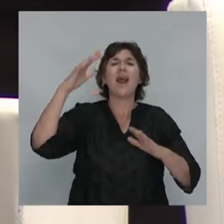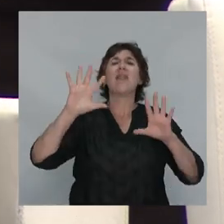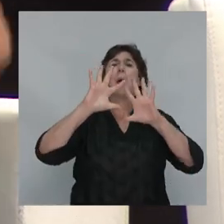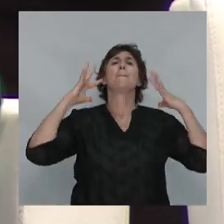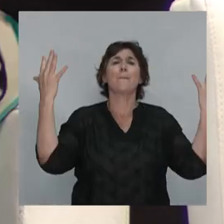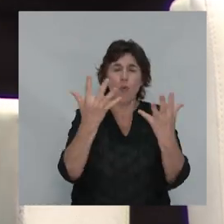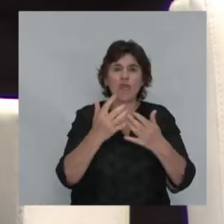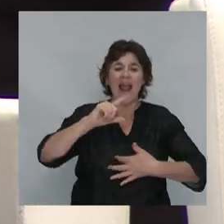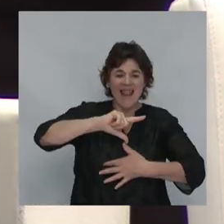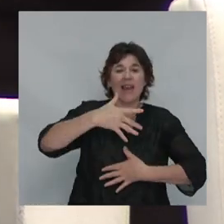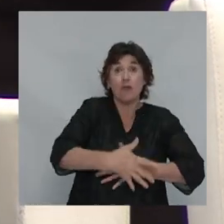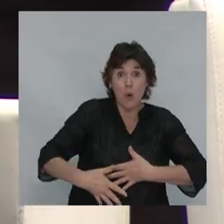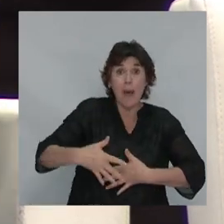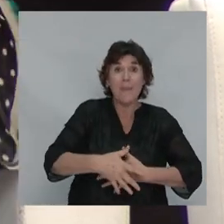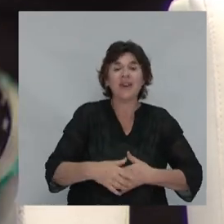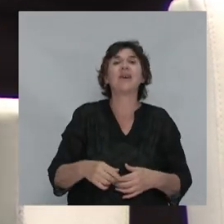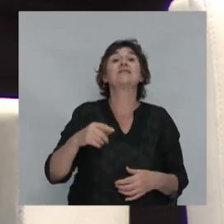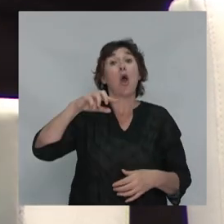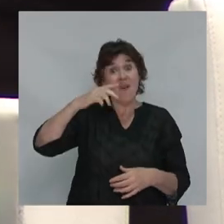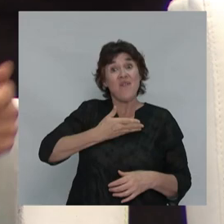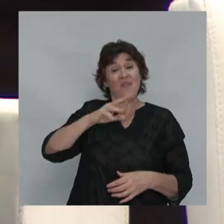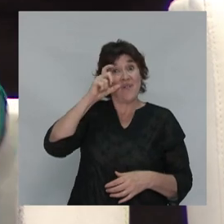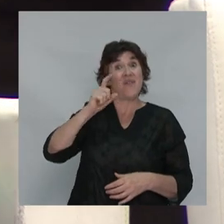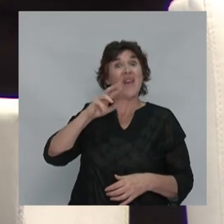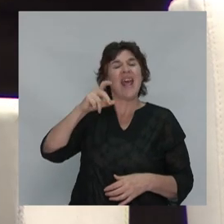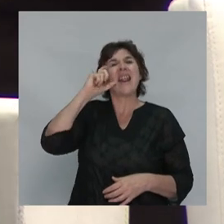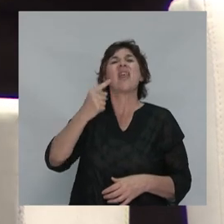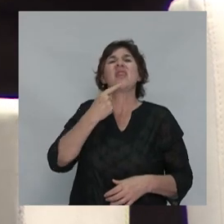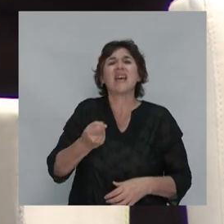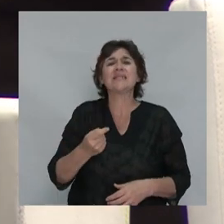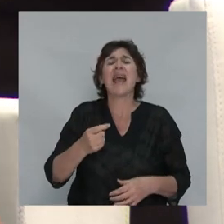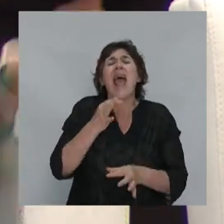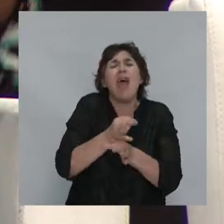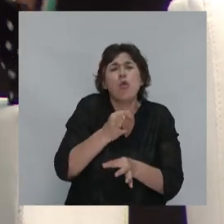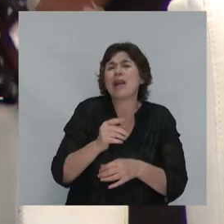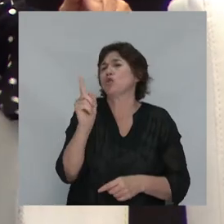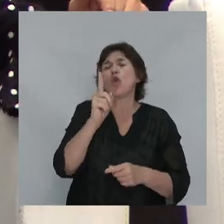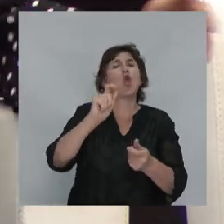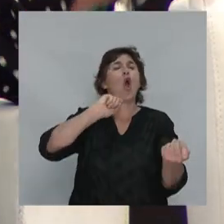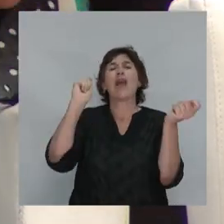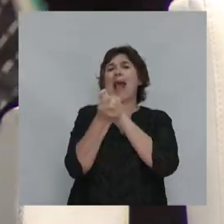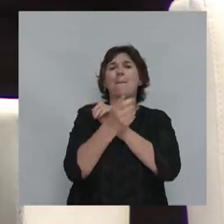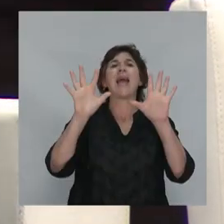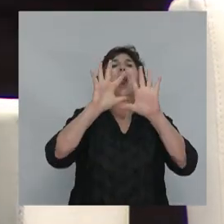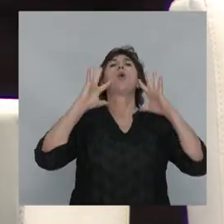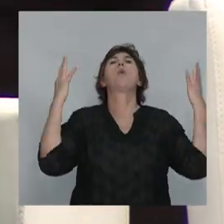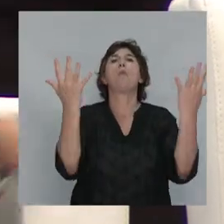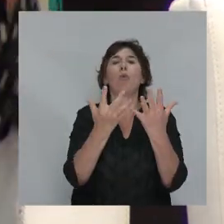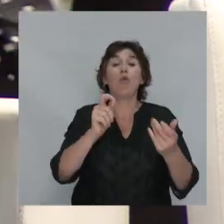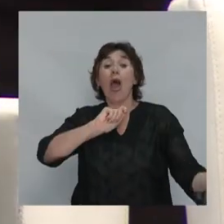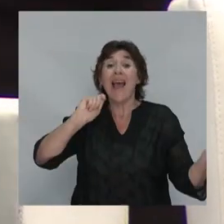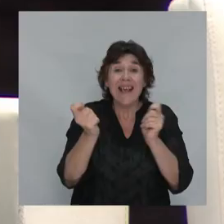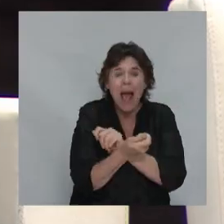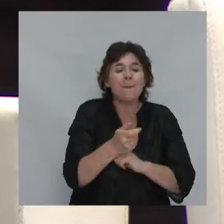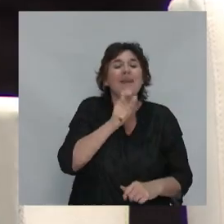latinoamericana, decía: la educación no cambia el mundo, cambia a los